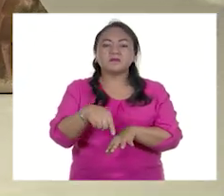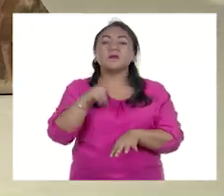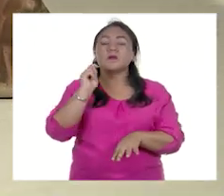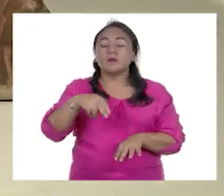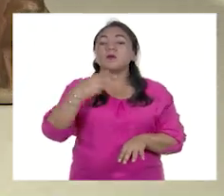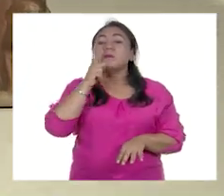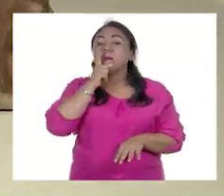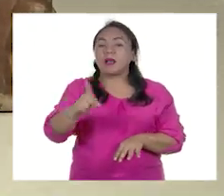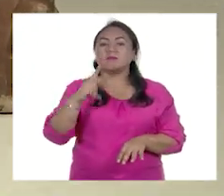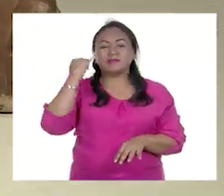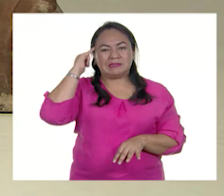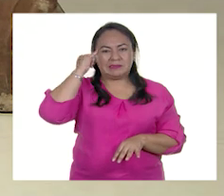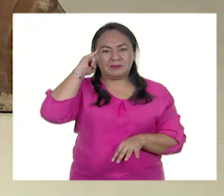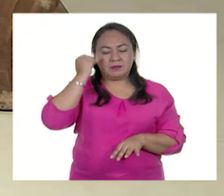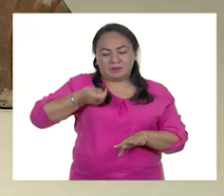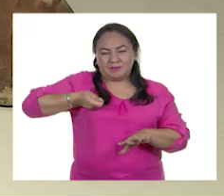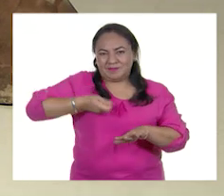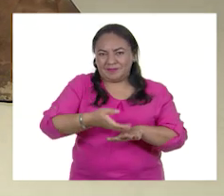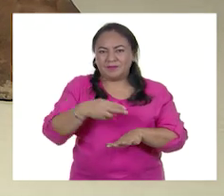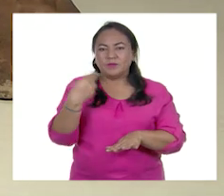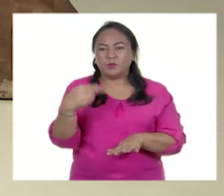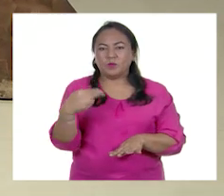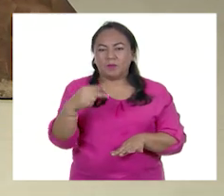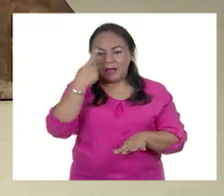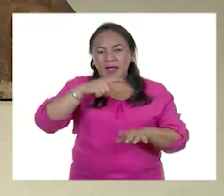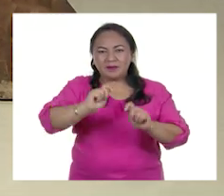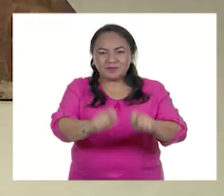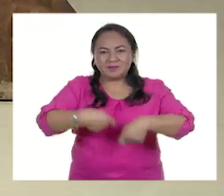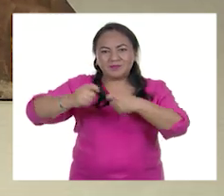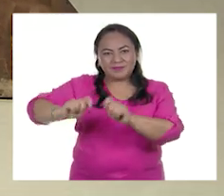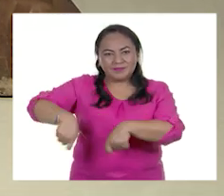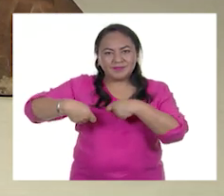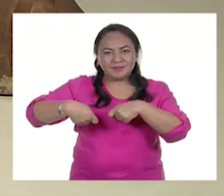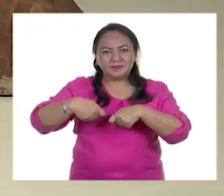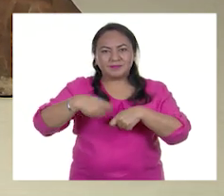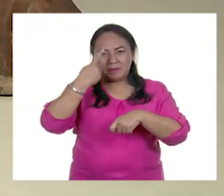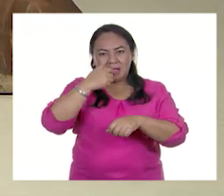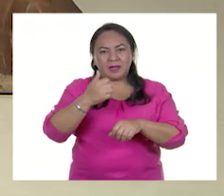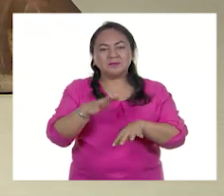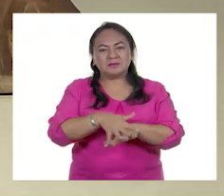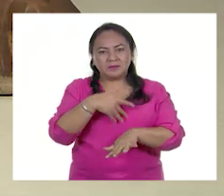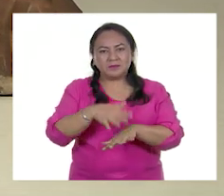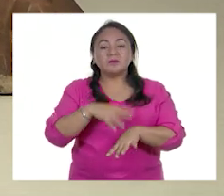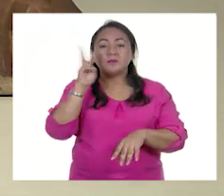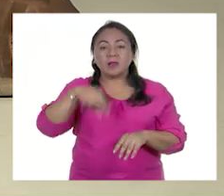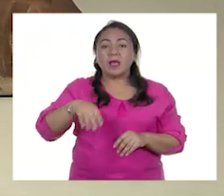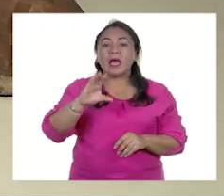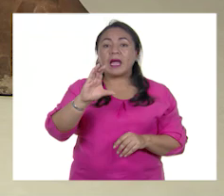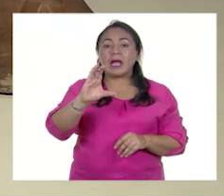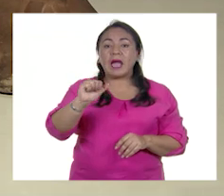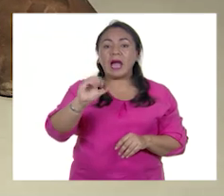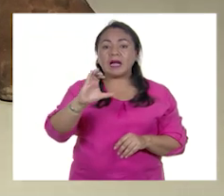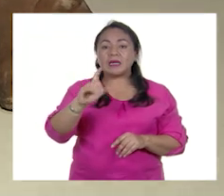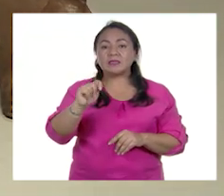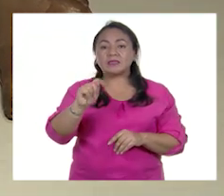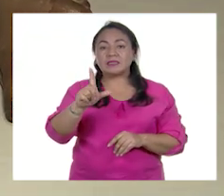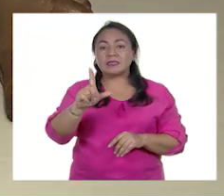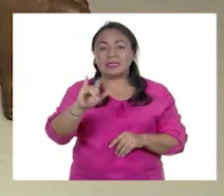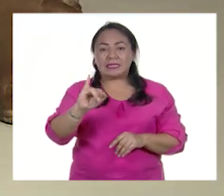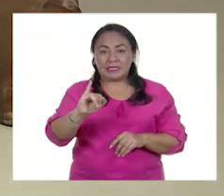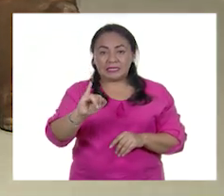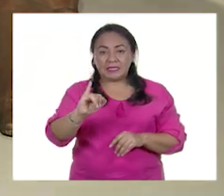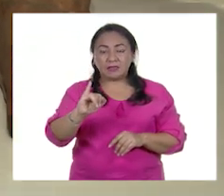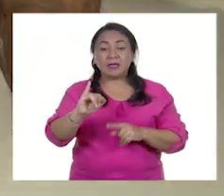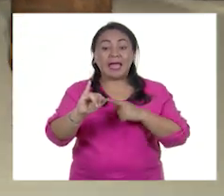palabra náhuatl para designar el calzado, vamos a decir, o las sandalias era cactli. De ahí